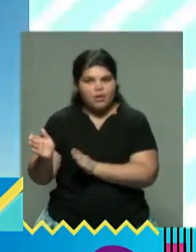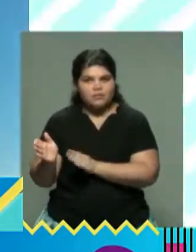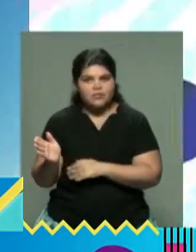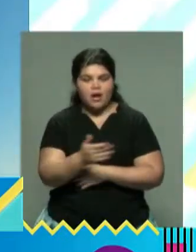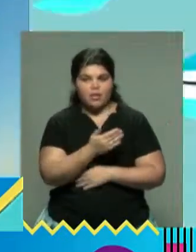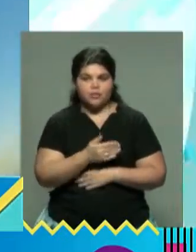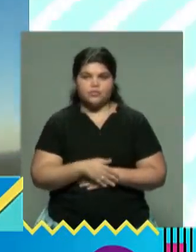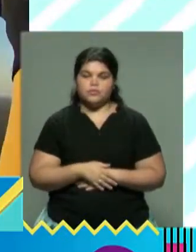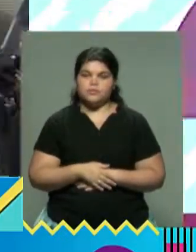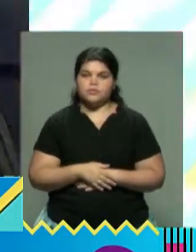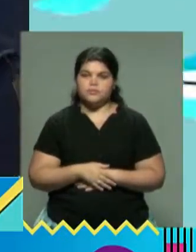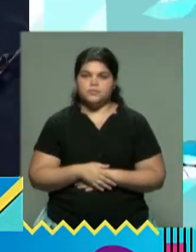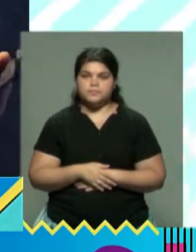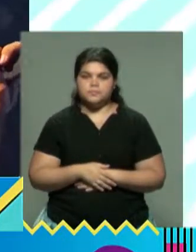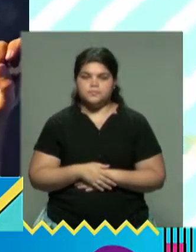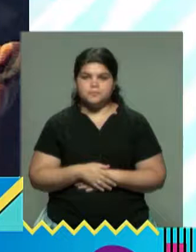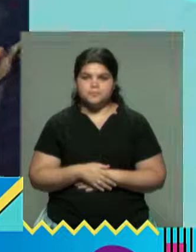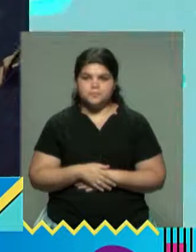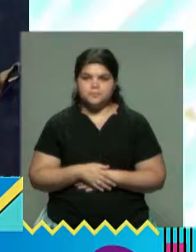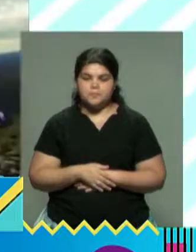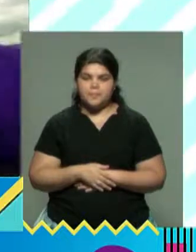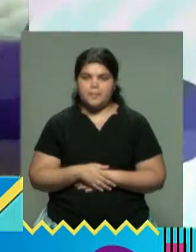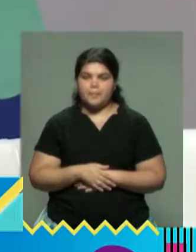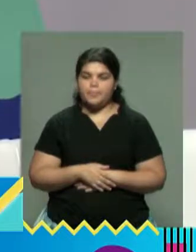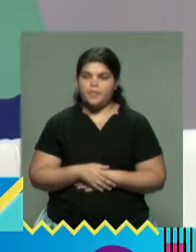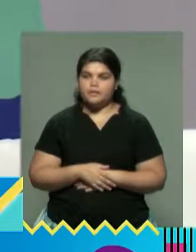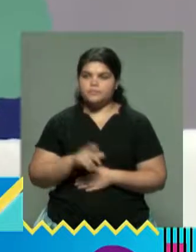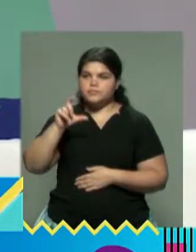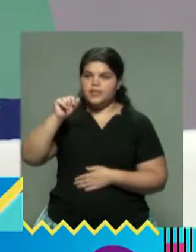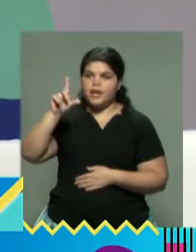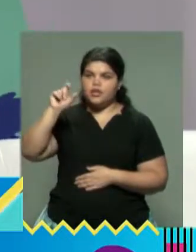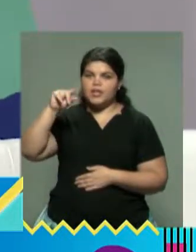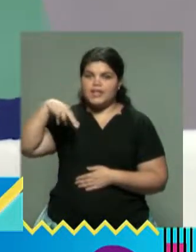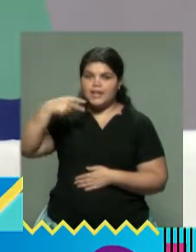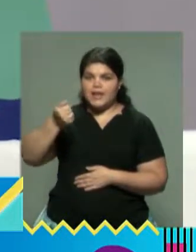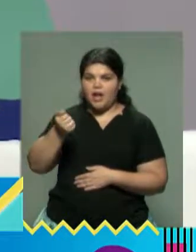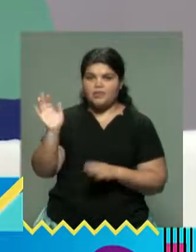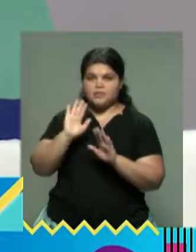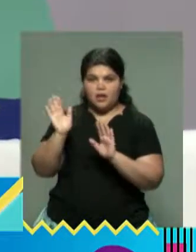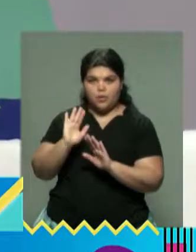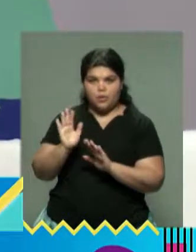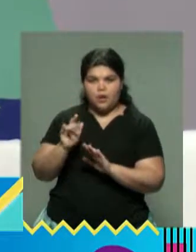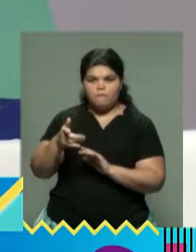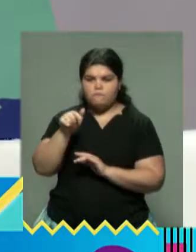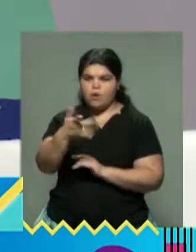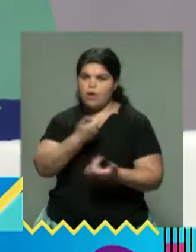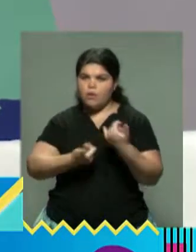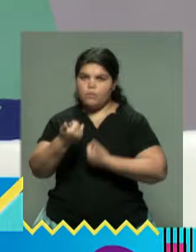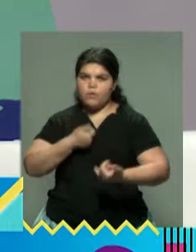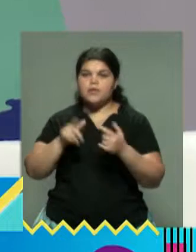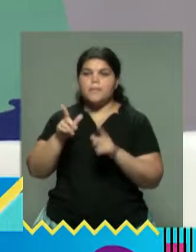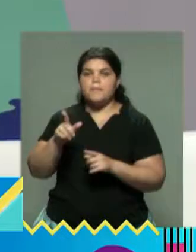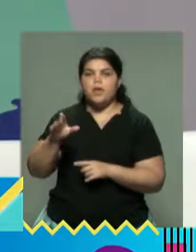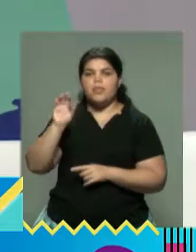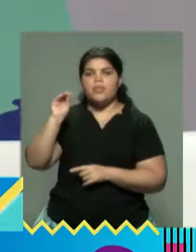tengamos sobresaltos en el tema de organización. Mauricio, Carolina Rotondo te saluda. Recién mencionabas muy bien acerca, bueno, desde el departamento de